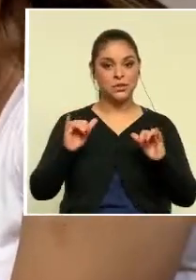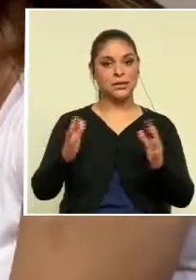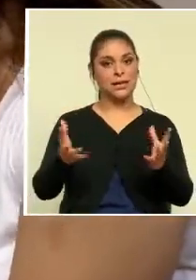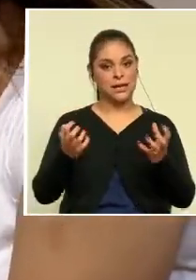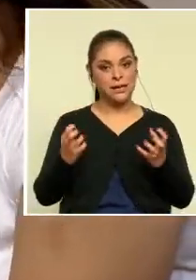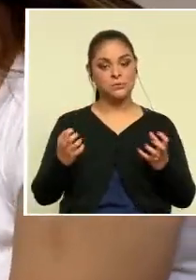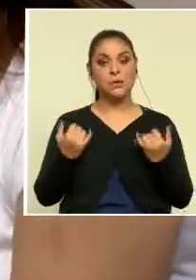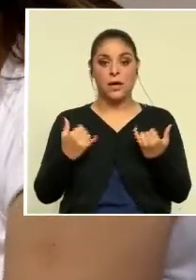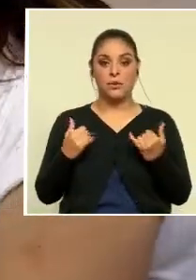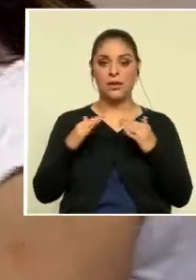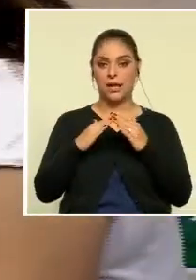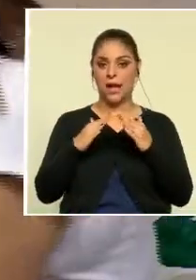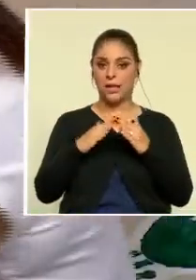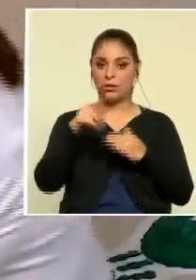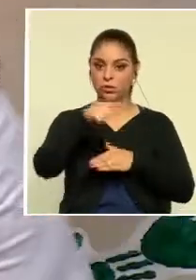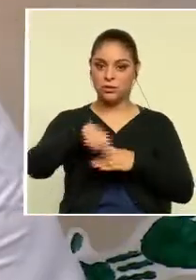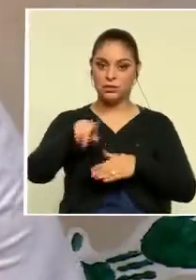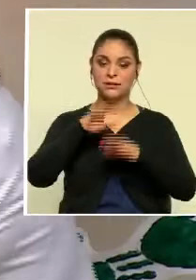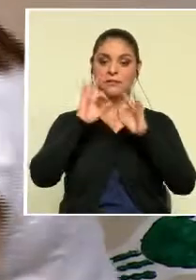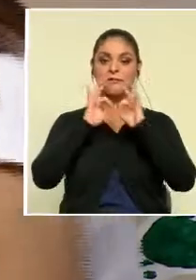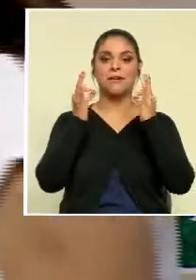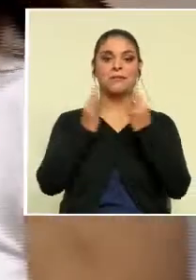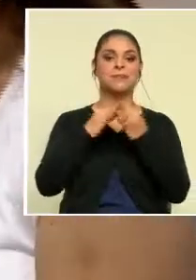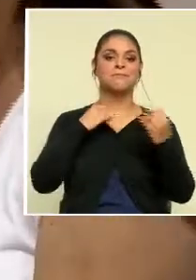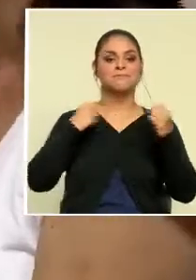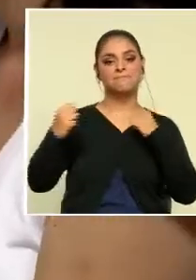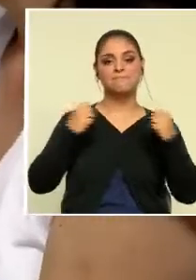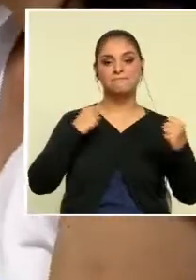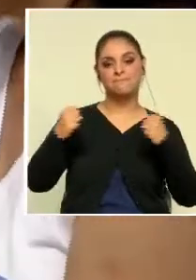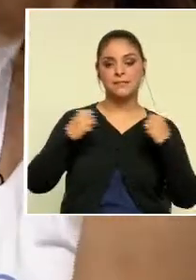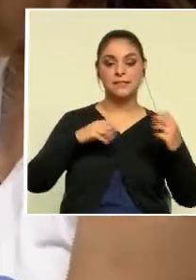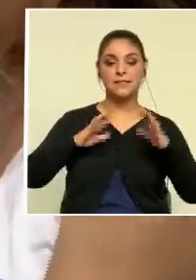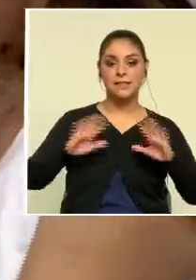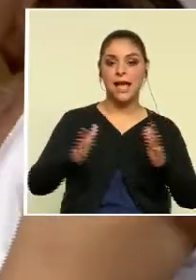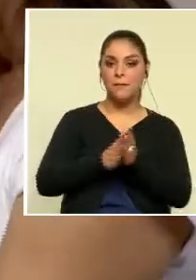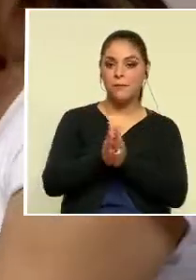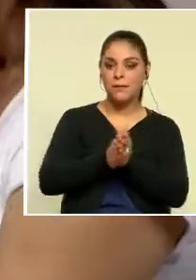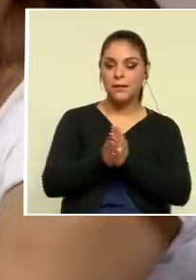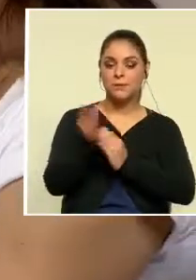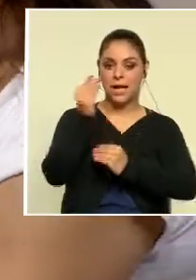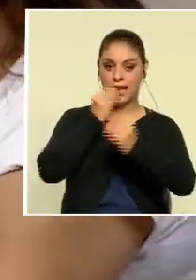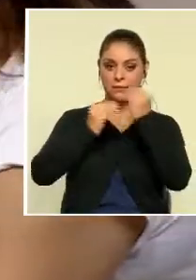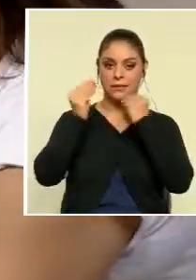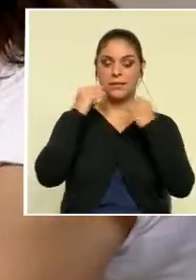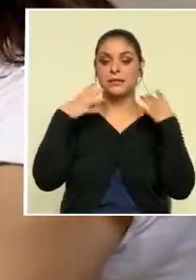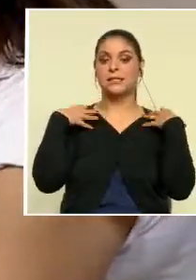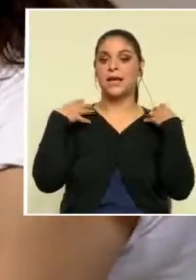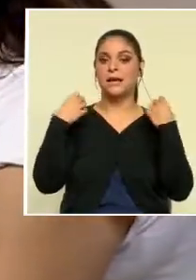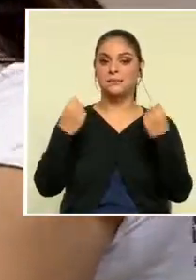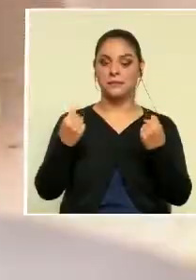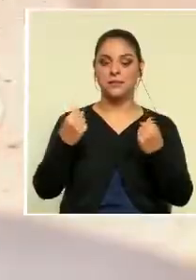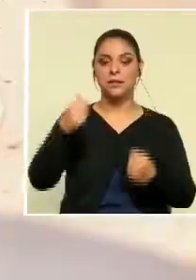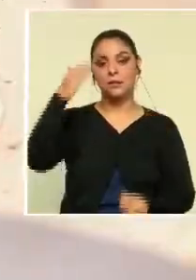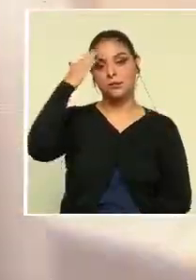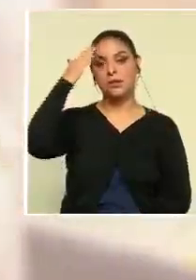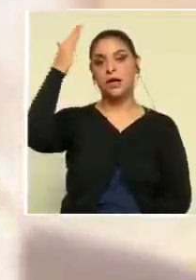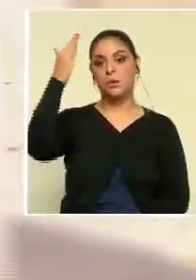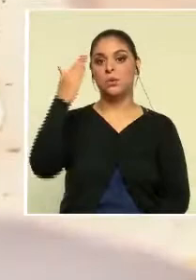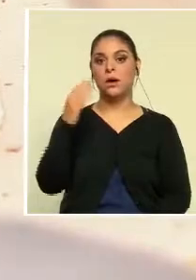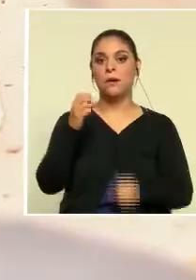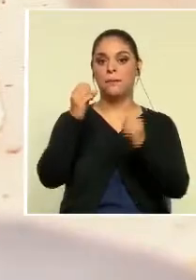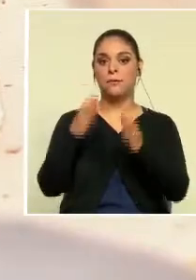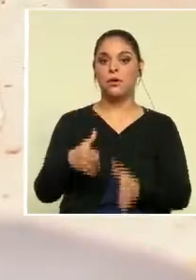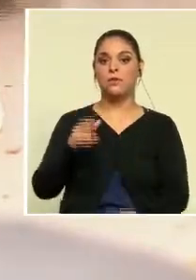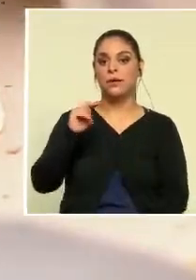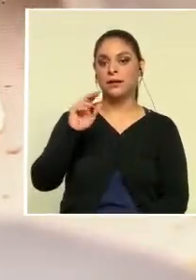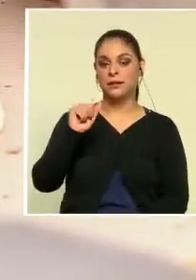que estamos en casa que nos pongamos en familia hacer ejercicio y de una vez aprovechamos para alimentarnos sanamente y un saludo bueno a la profe natalia